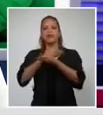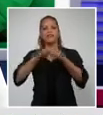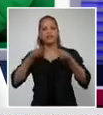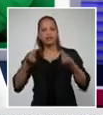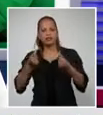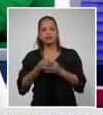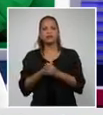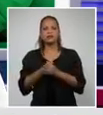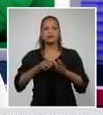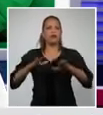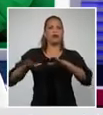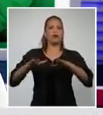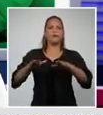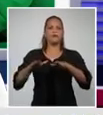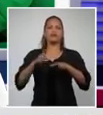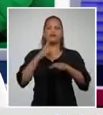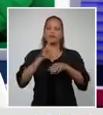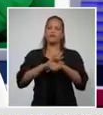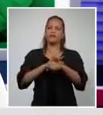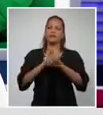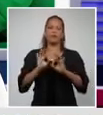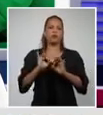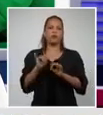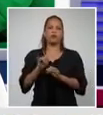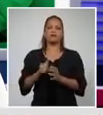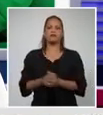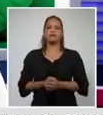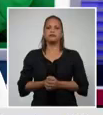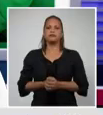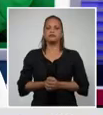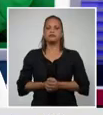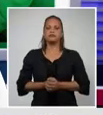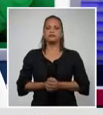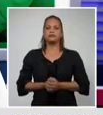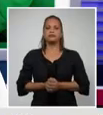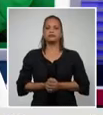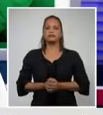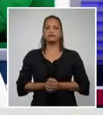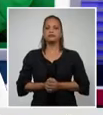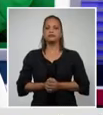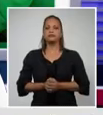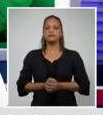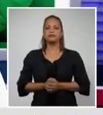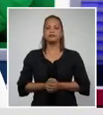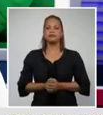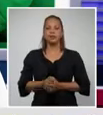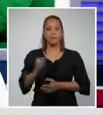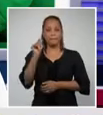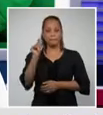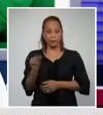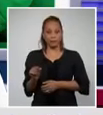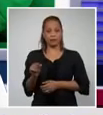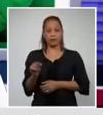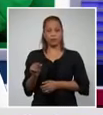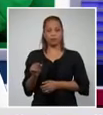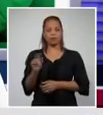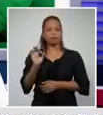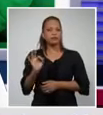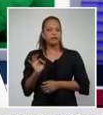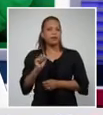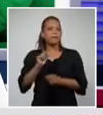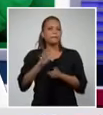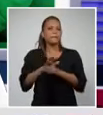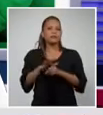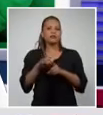epilepsia como enfermedad que comorbilidades. Esta paciente comenzó